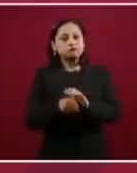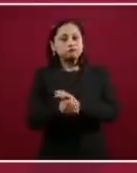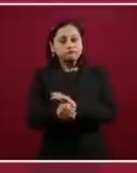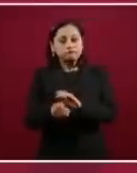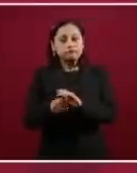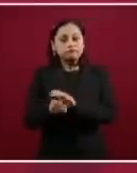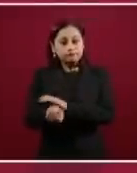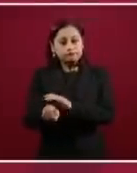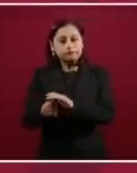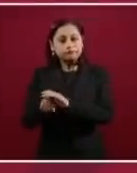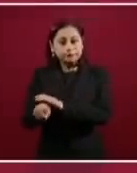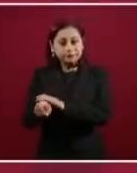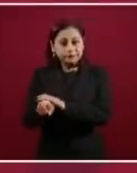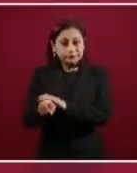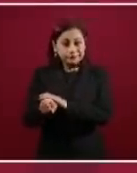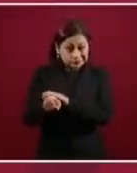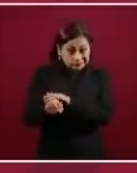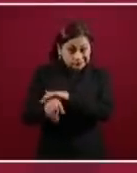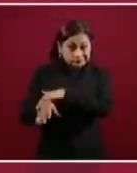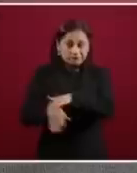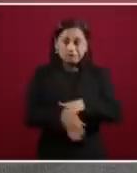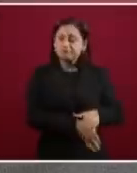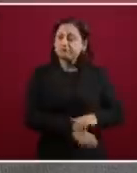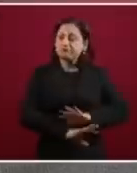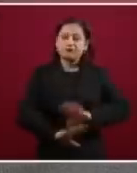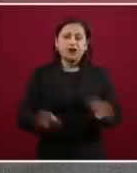Eso se terminó.